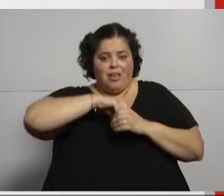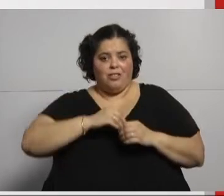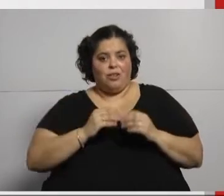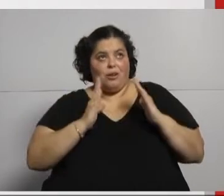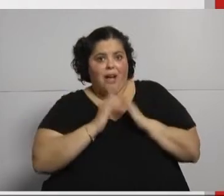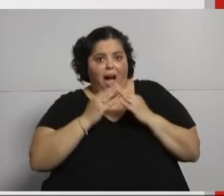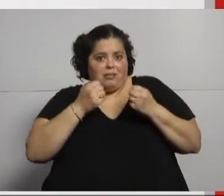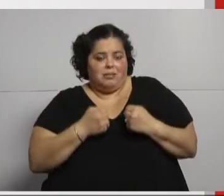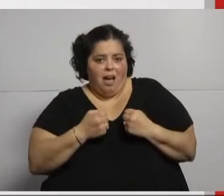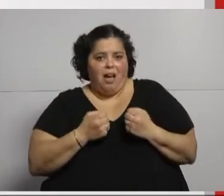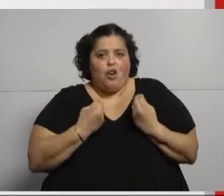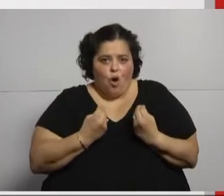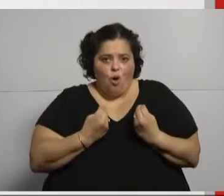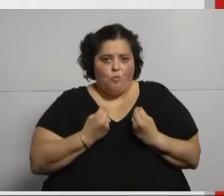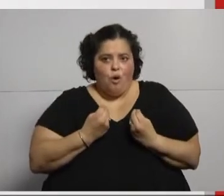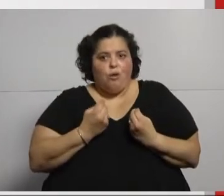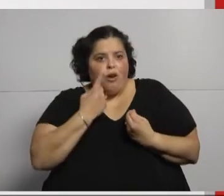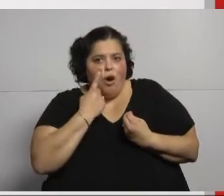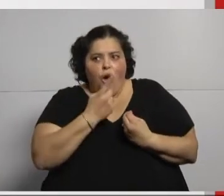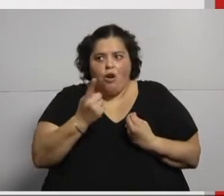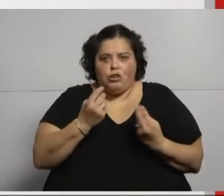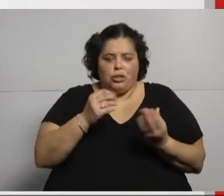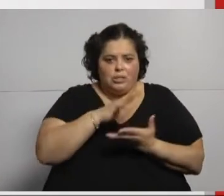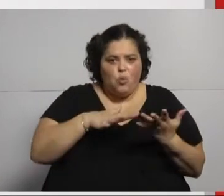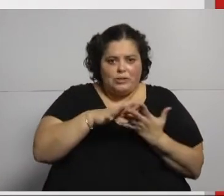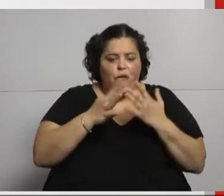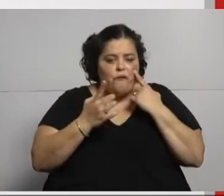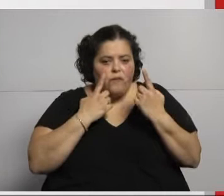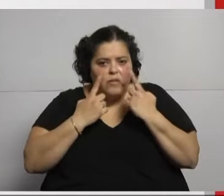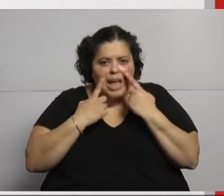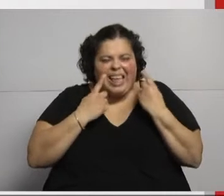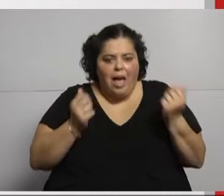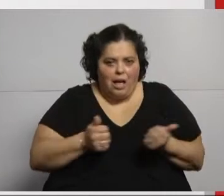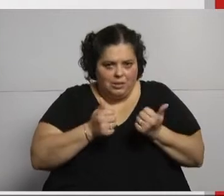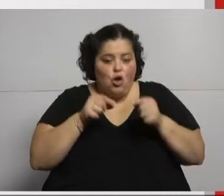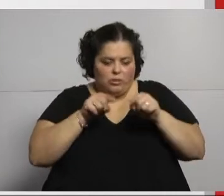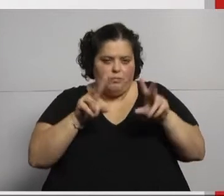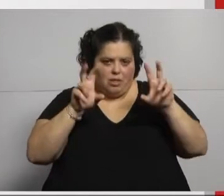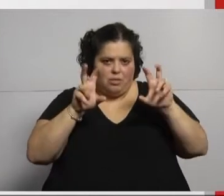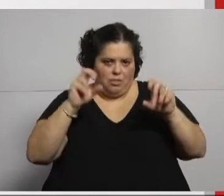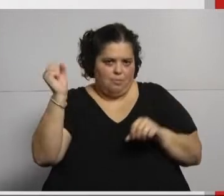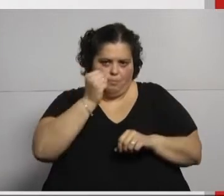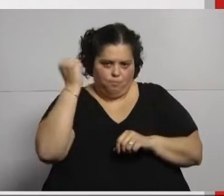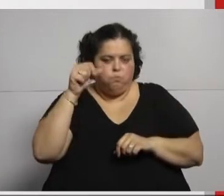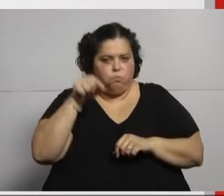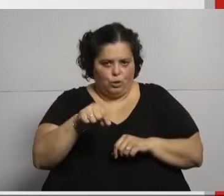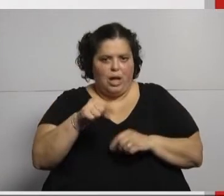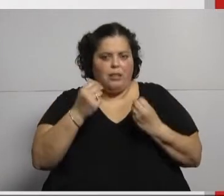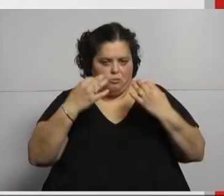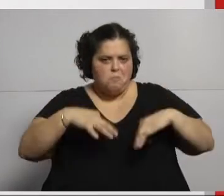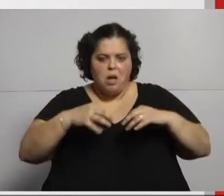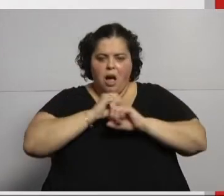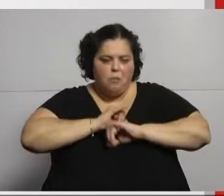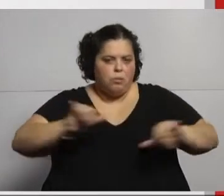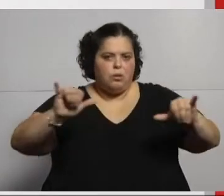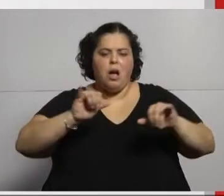sobre la situación, ver qué se estaba haciendo, y este ha sido uno de los temas importantes porque sí hemos sido efectivos en comunicar esta